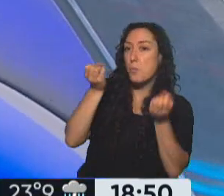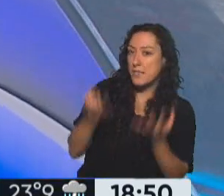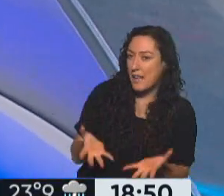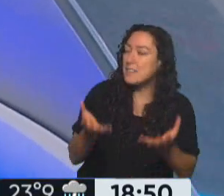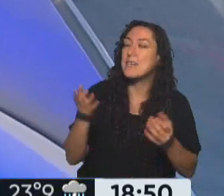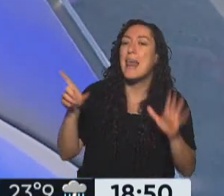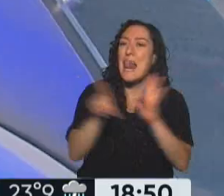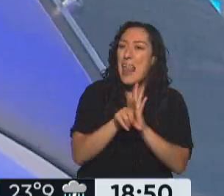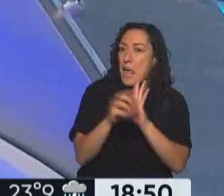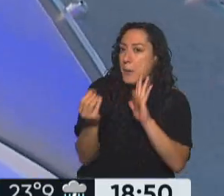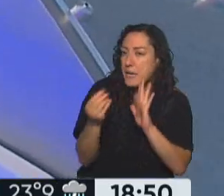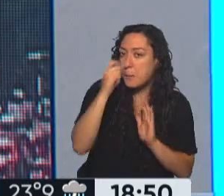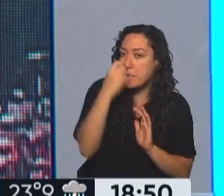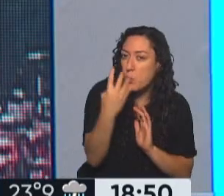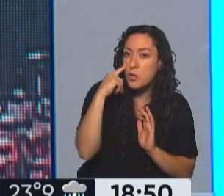hablar de la ley vigente, que es la